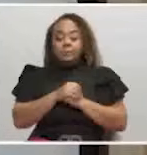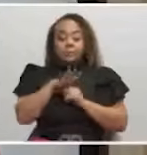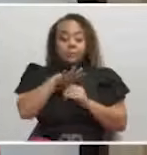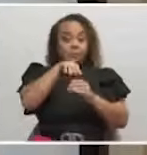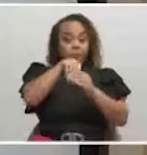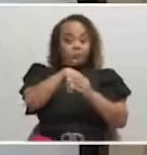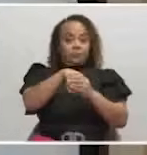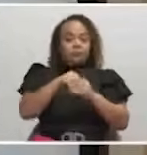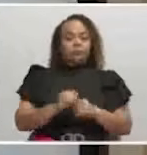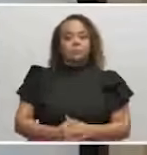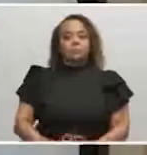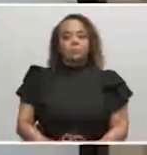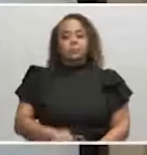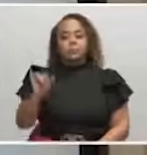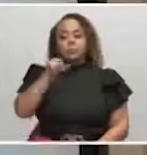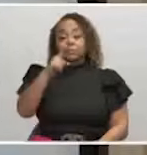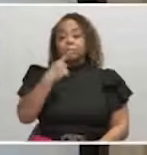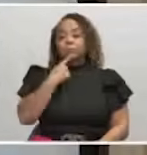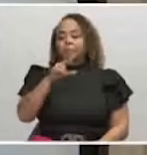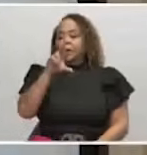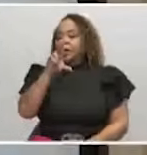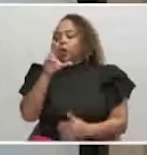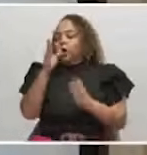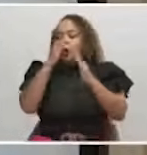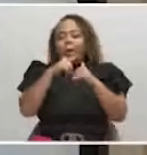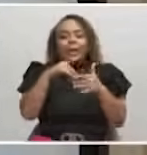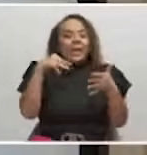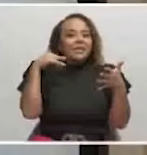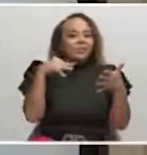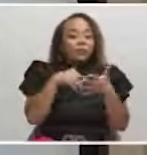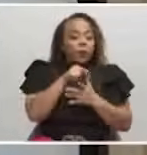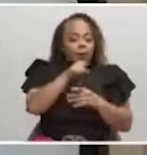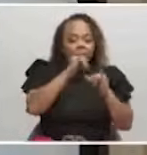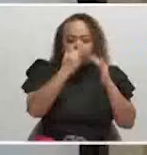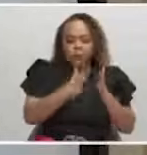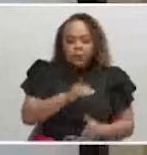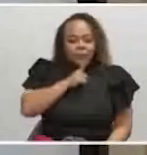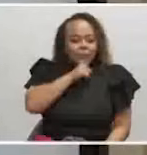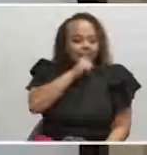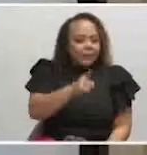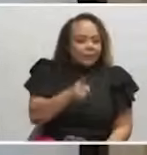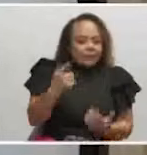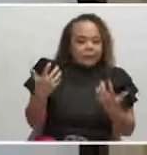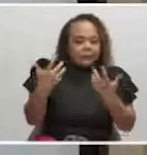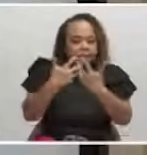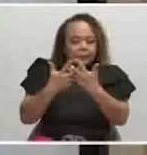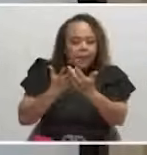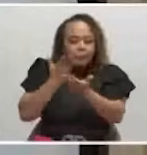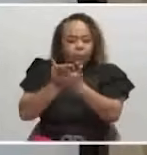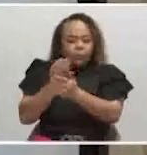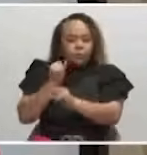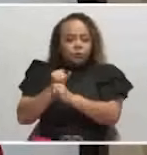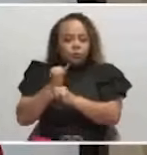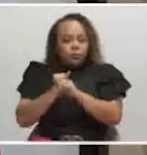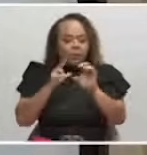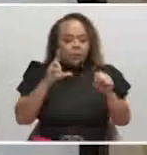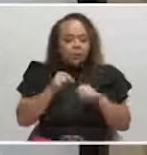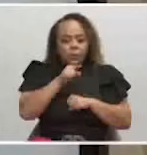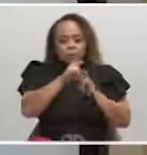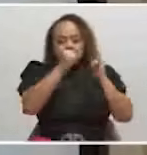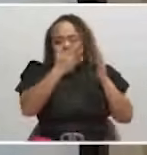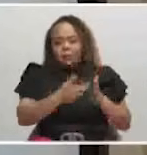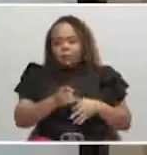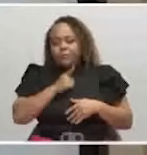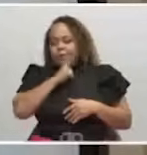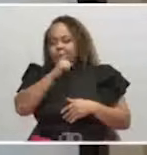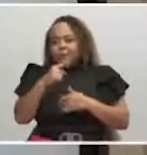interno. Como dice usted, no se hace un estudio si este jugador realmente le va a aportar a la institución, si este jugador realmente